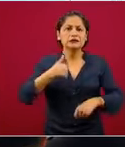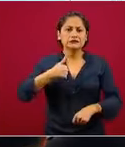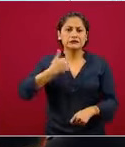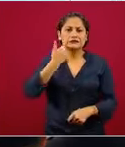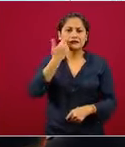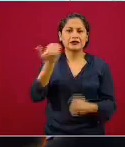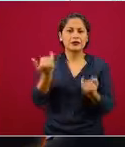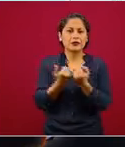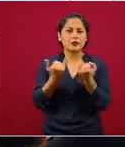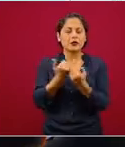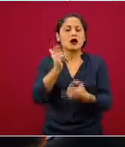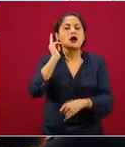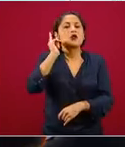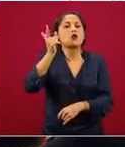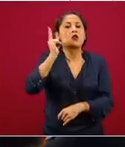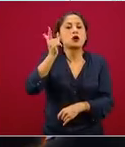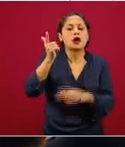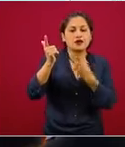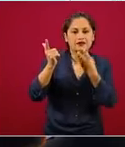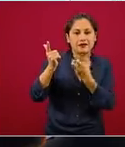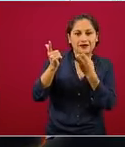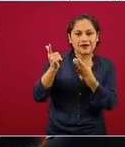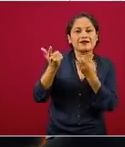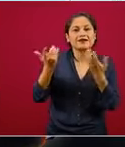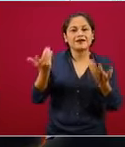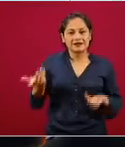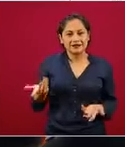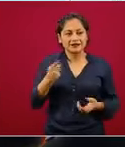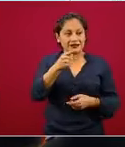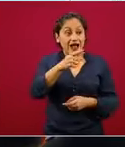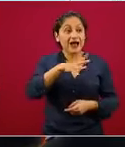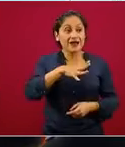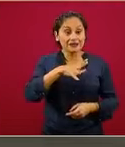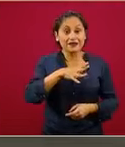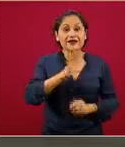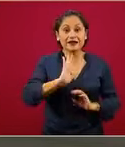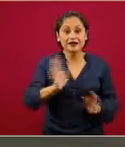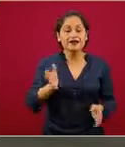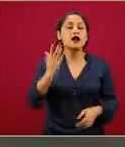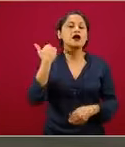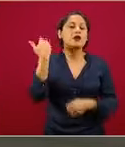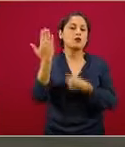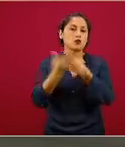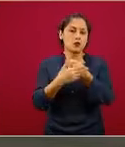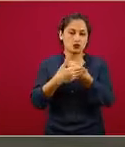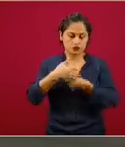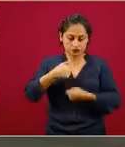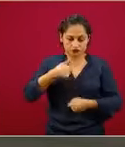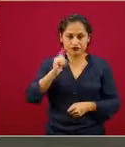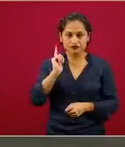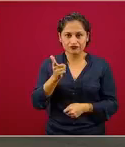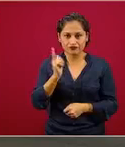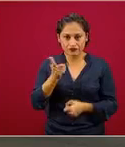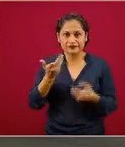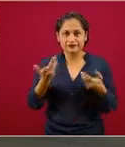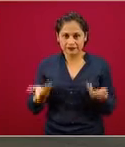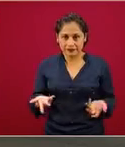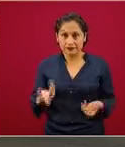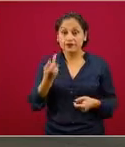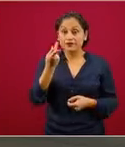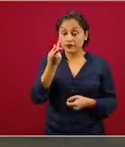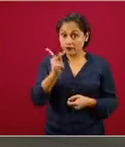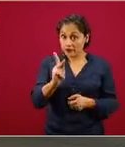pero hay que encontrar la oportunidad donde ya existe, que en este caso son estos municipios. Lo que no quiere decir, que sea muy